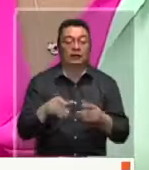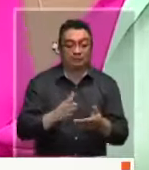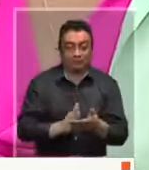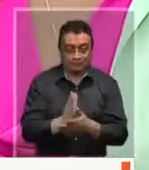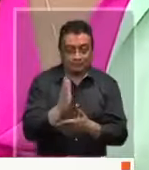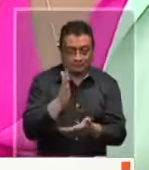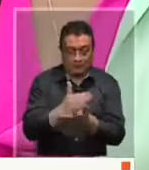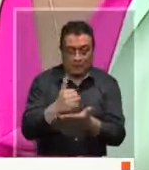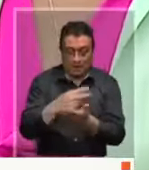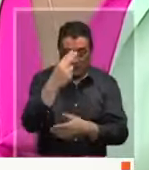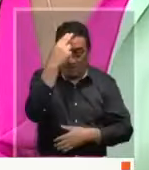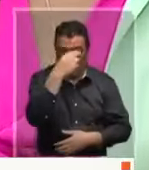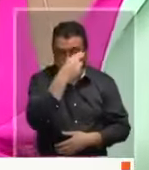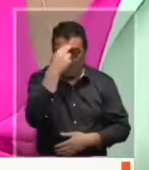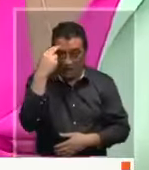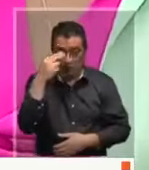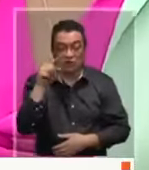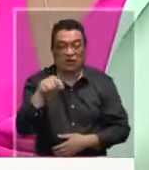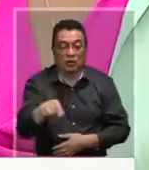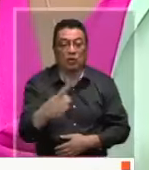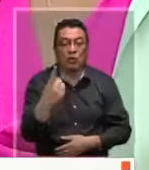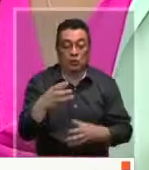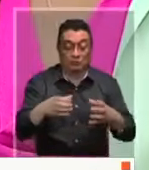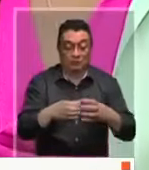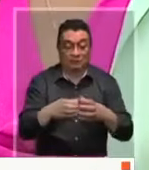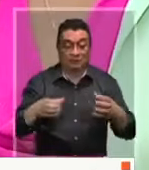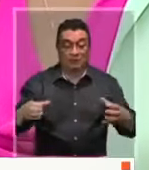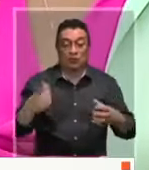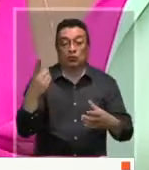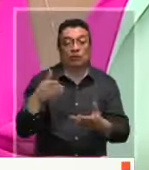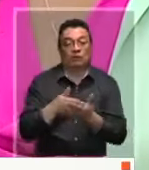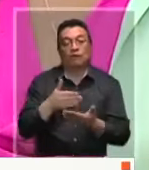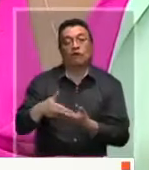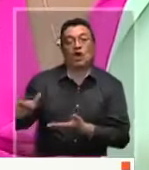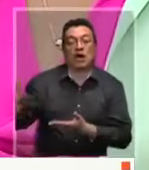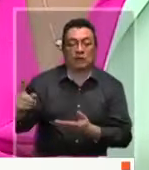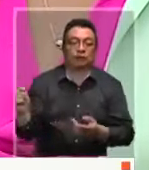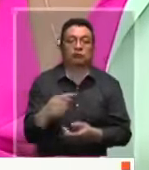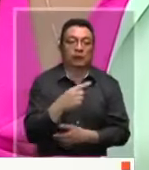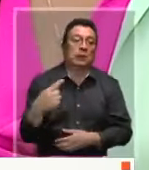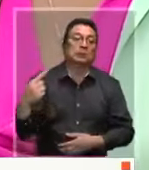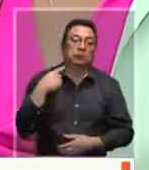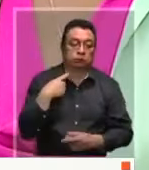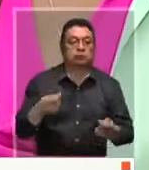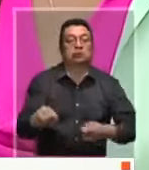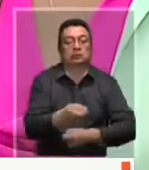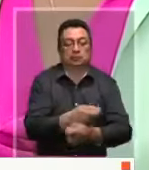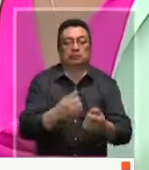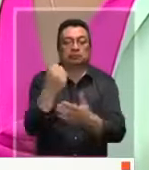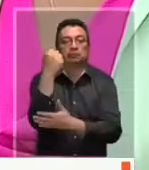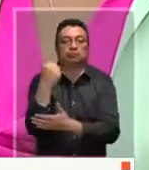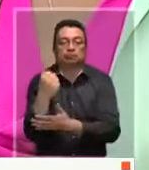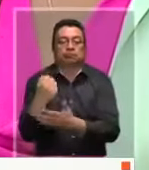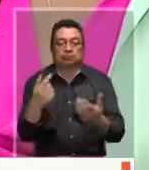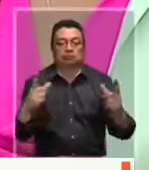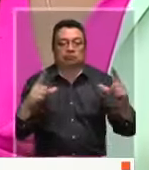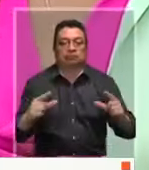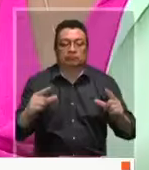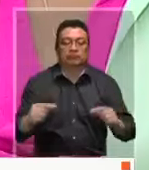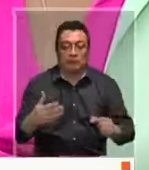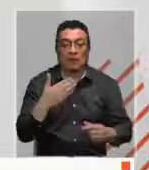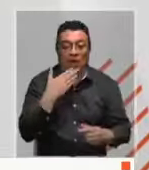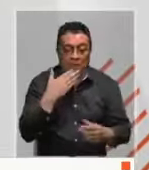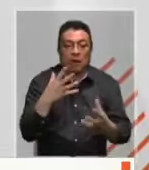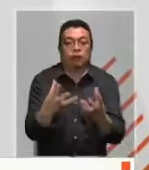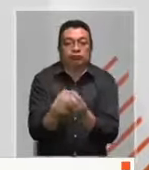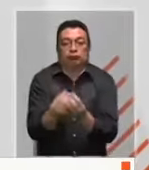marzo, que saquen a un tren de circulación, por supuesto tiene costos económicos, pero sobre todo tiene un costo para